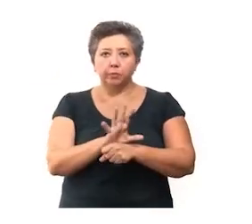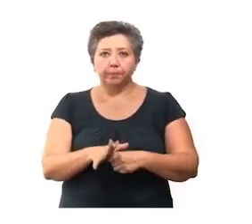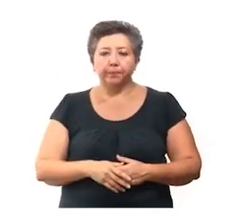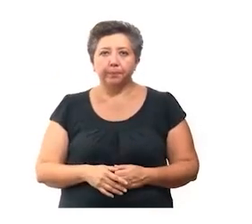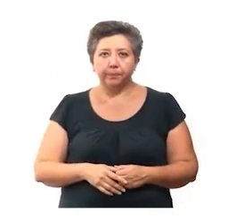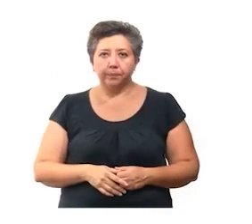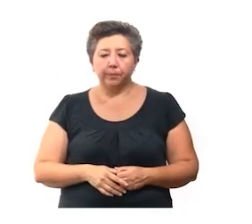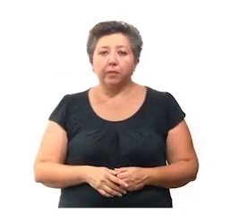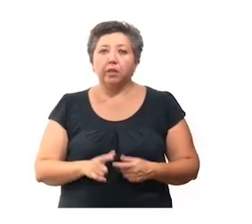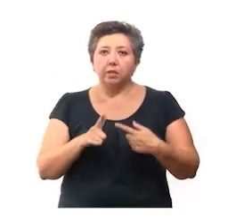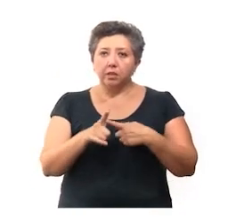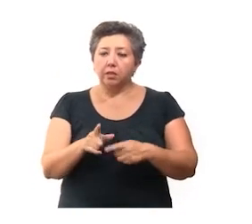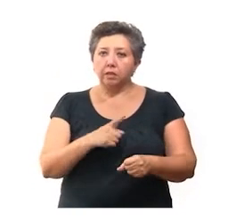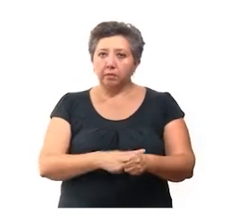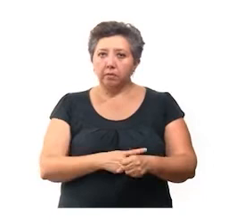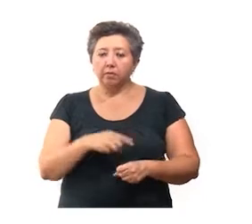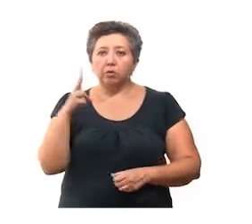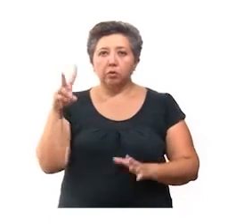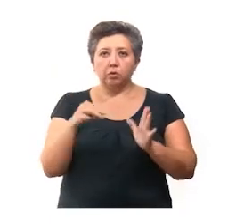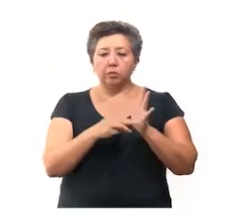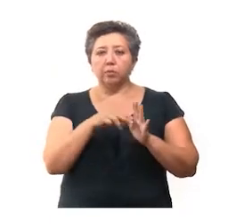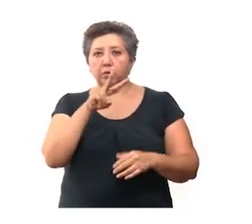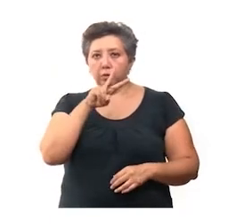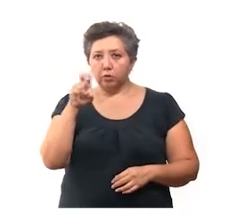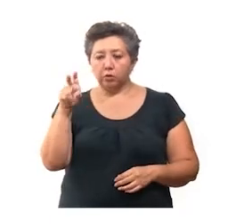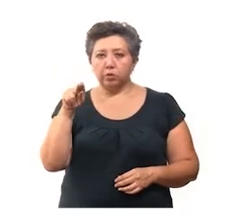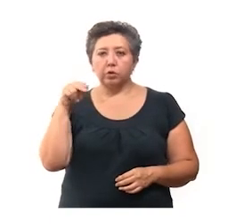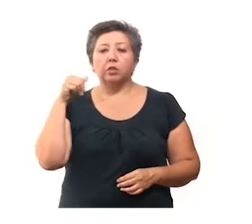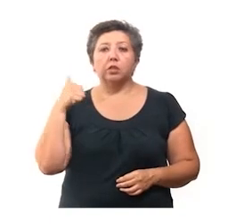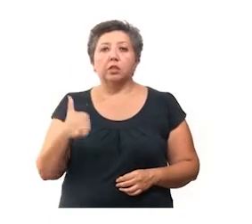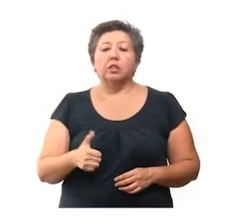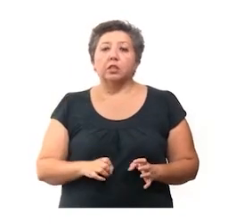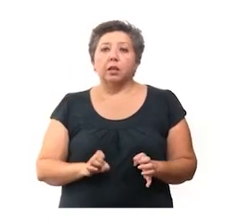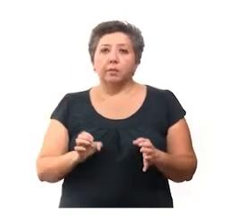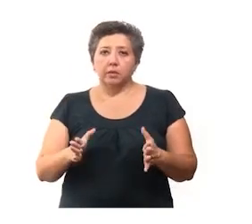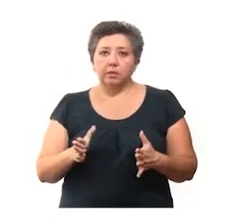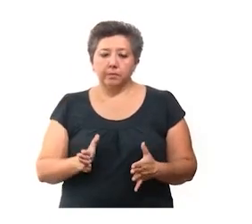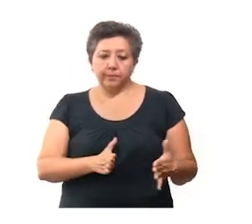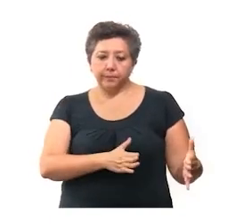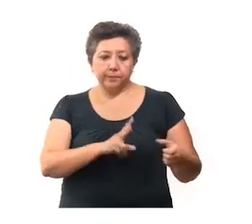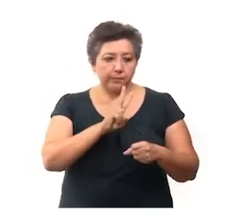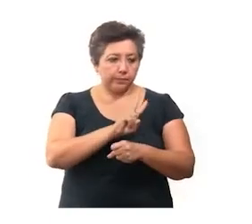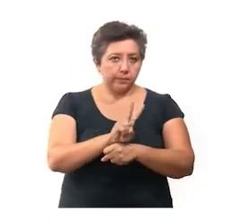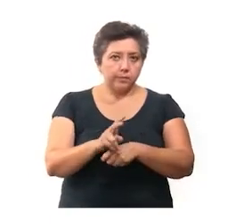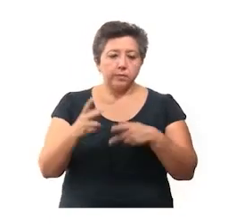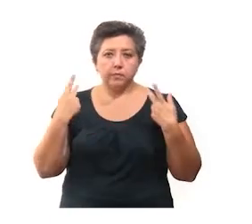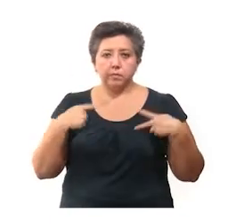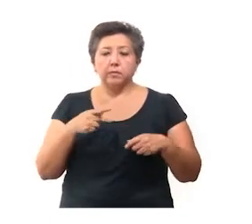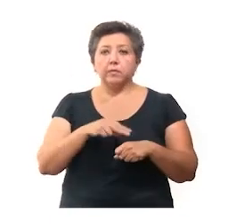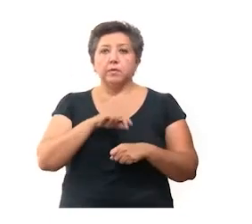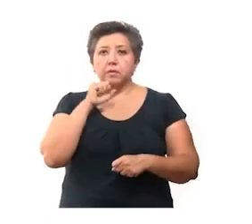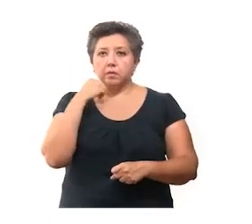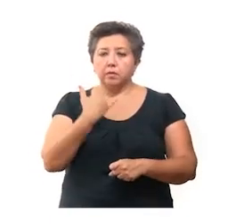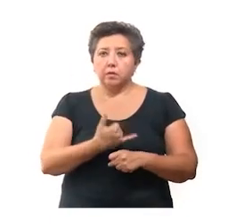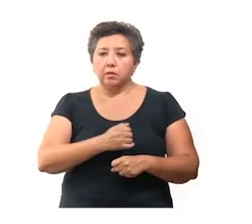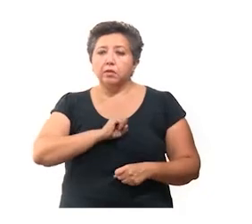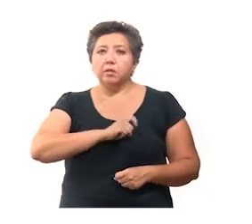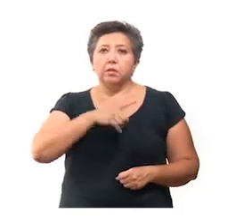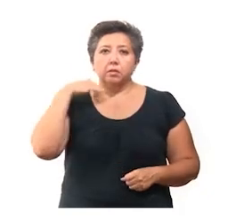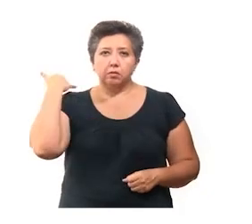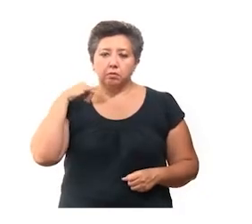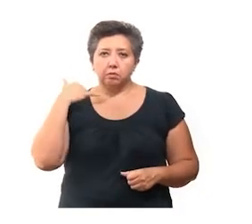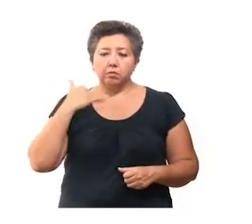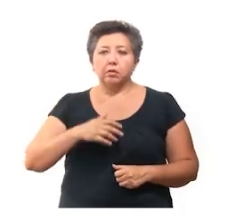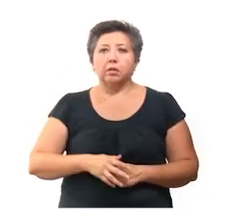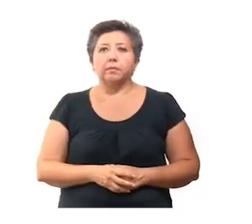coronavirus. De los casos activos, 2,286 están estables, aislados, monitoreados por personal médico de la